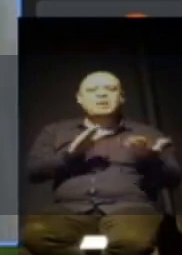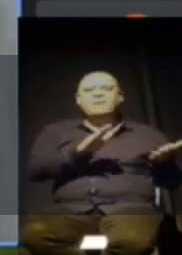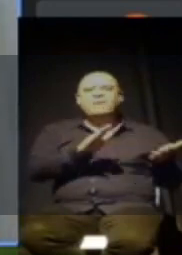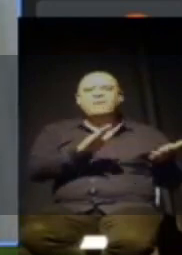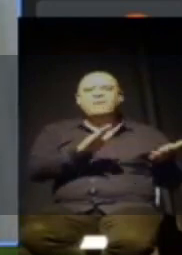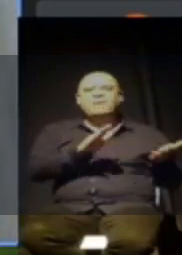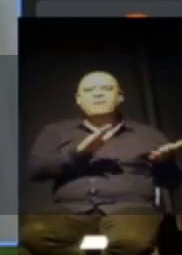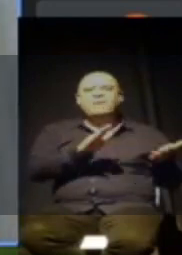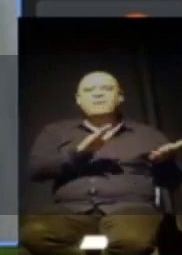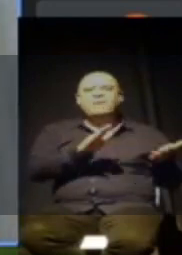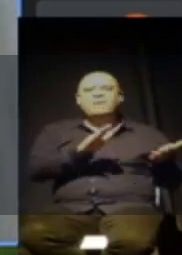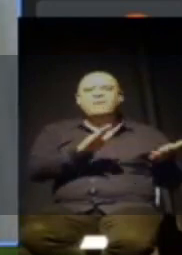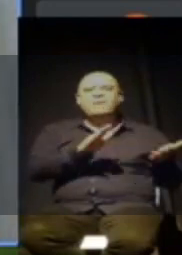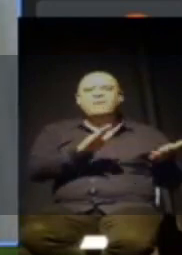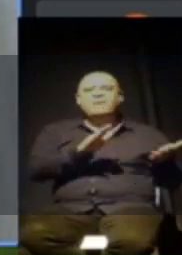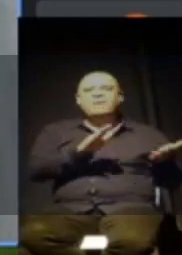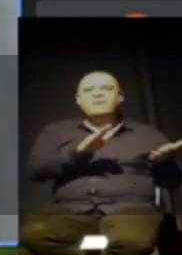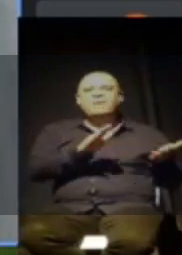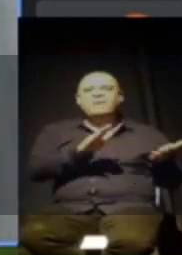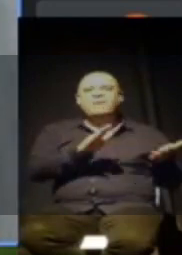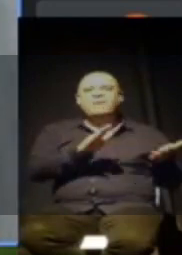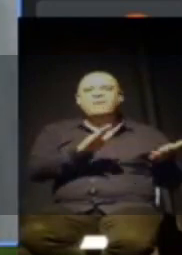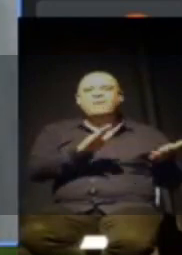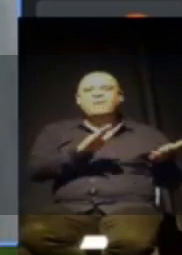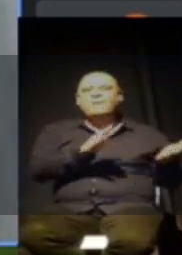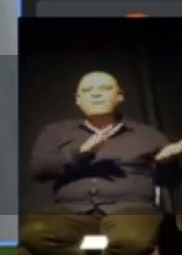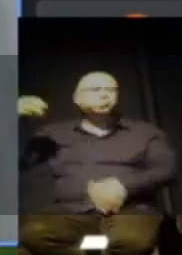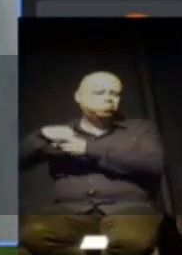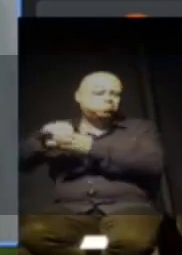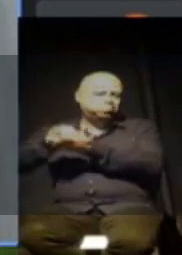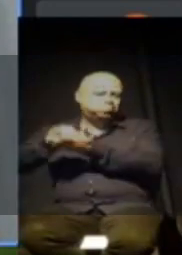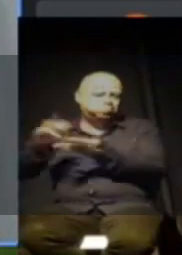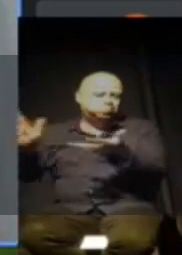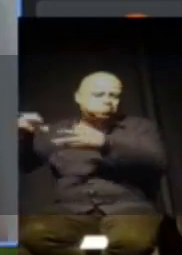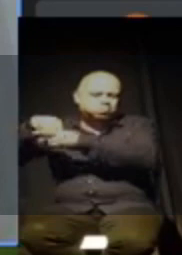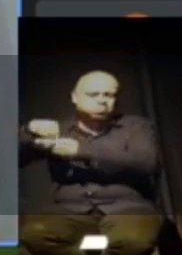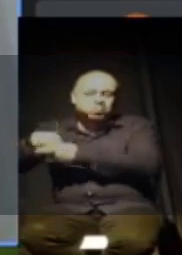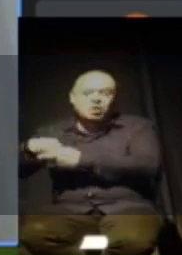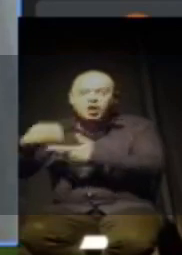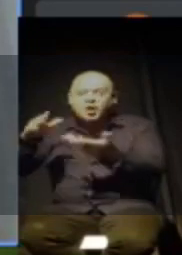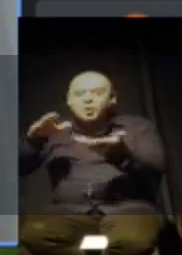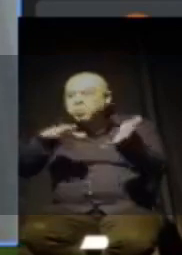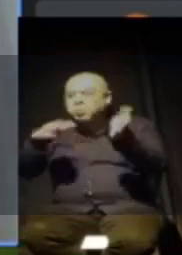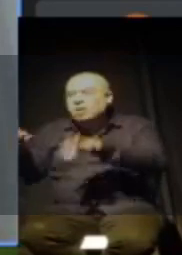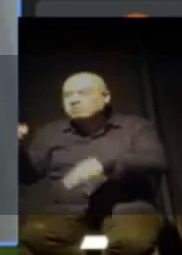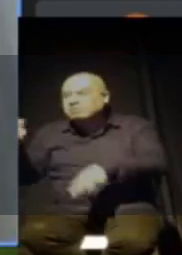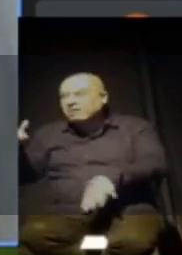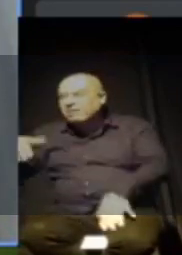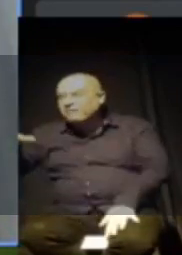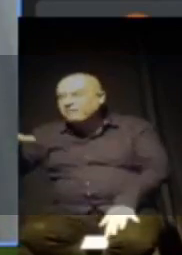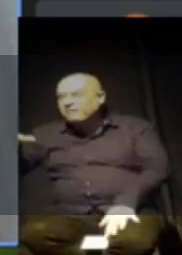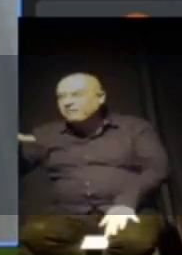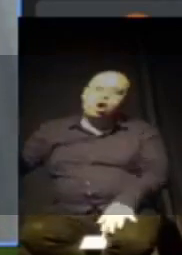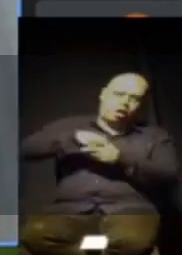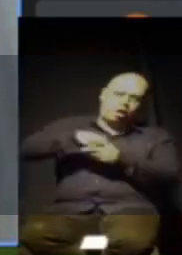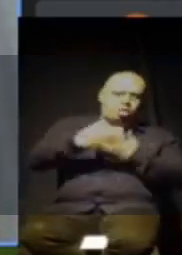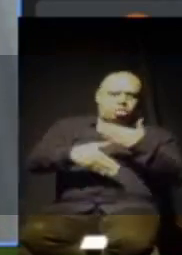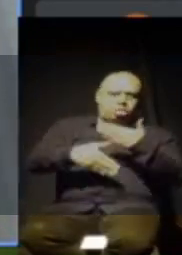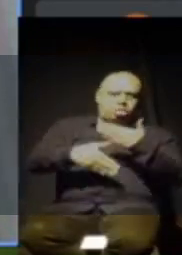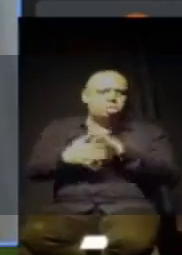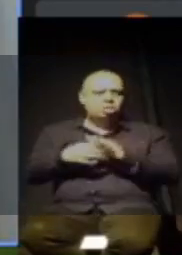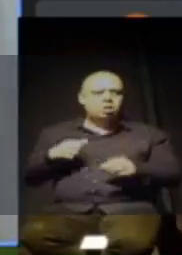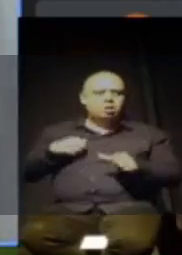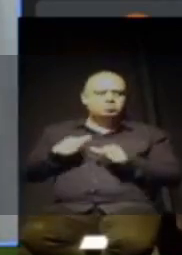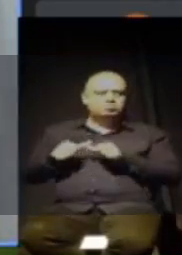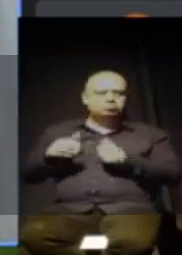muertos han vuelto en forma de ánimas y espíritus del mundo, ¿no? El mundo. No volverán para la vida material